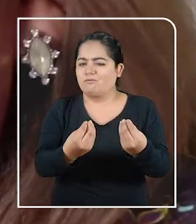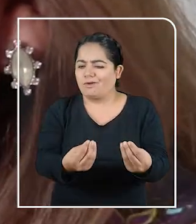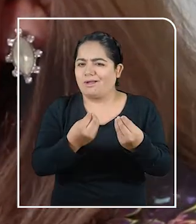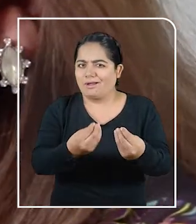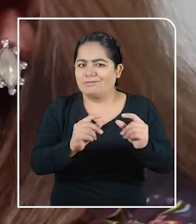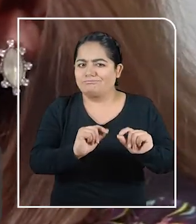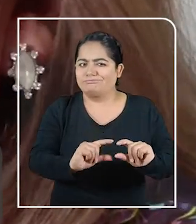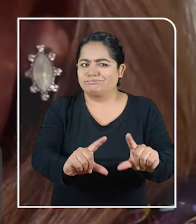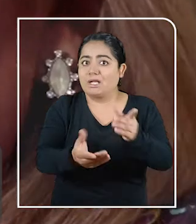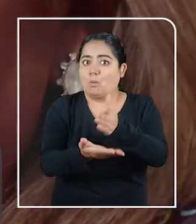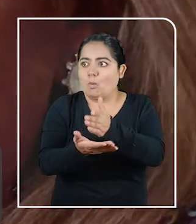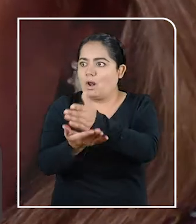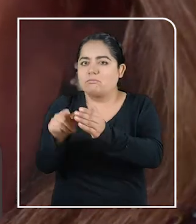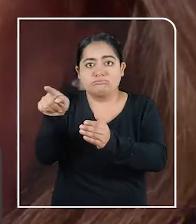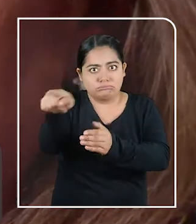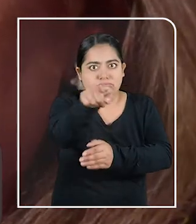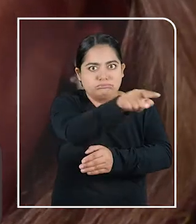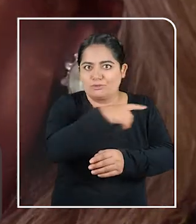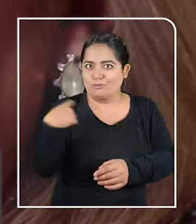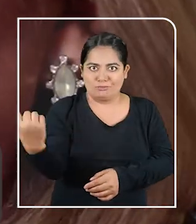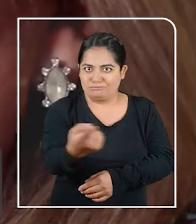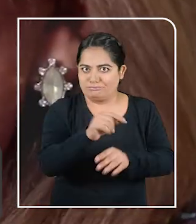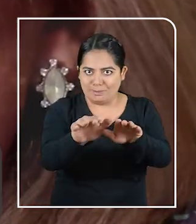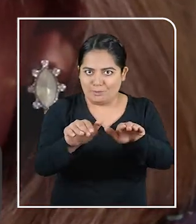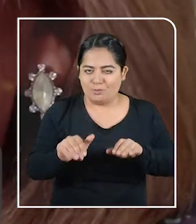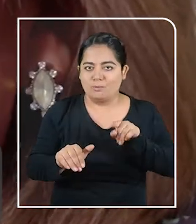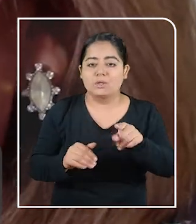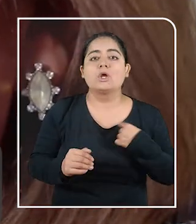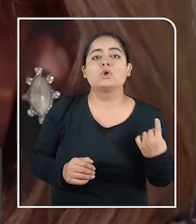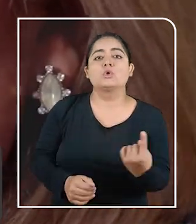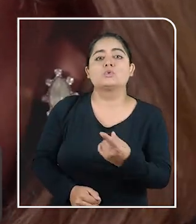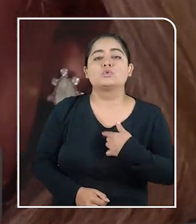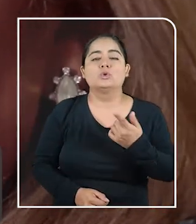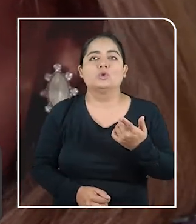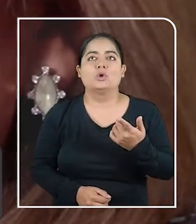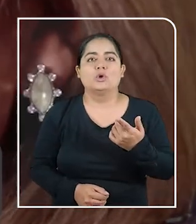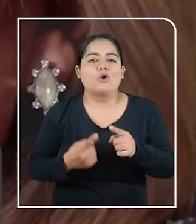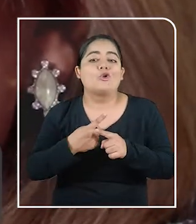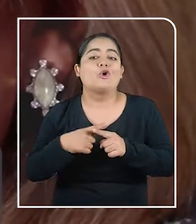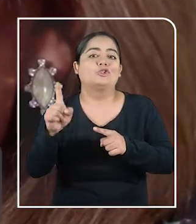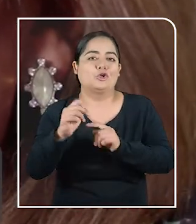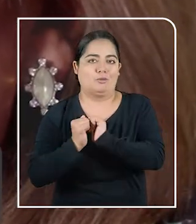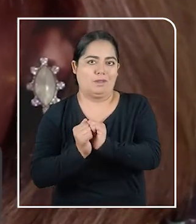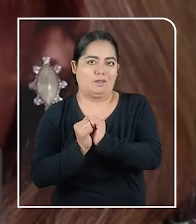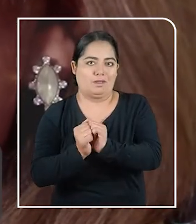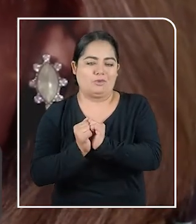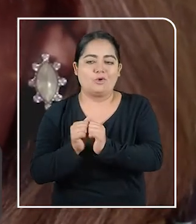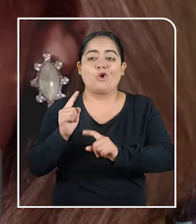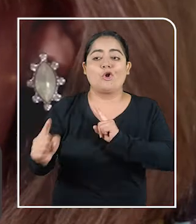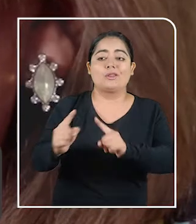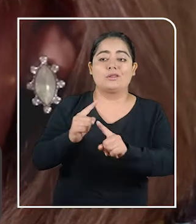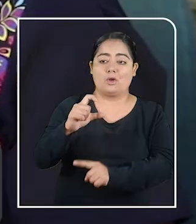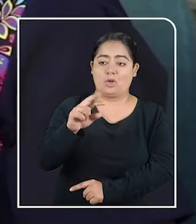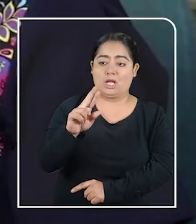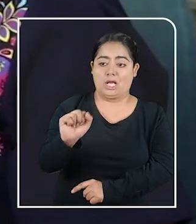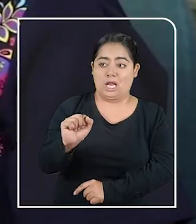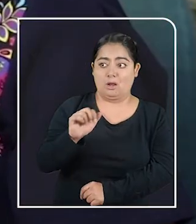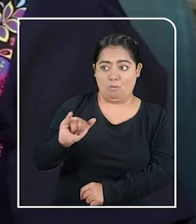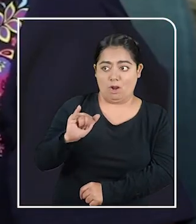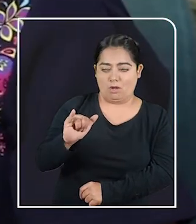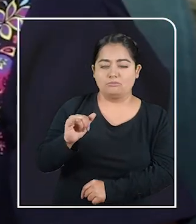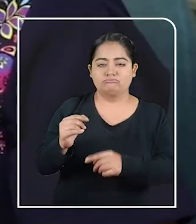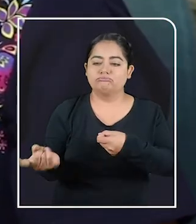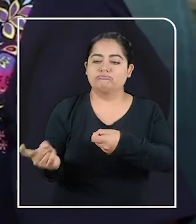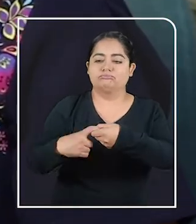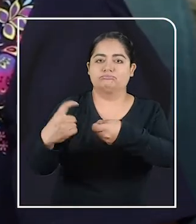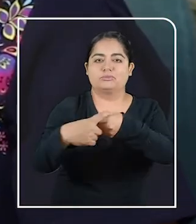enriquecedor en todas las escuelas, porque en realidad nosotros nos conectábamos con nuestras otras pares de coordinadoras CRA en reuniones